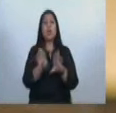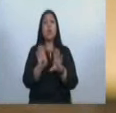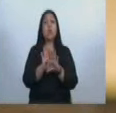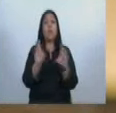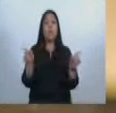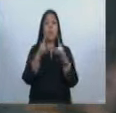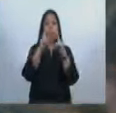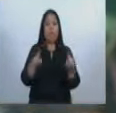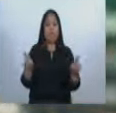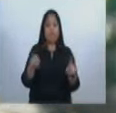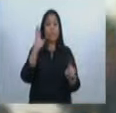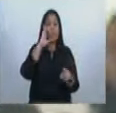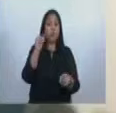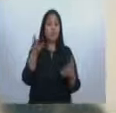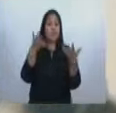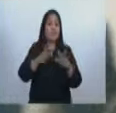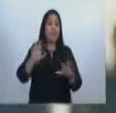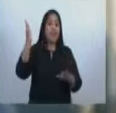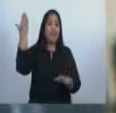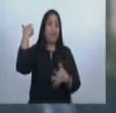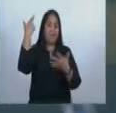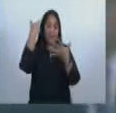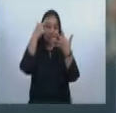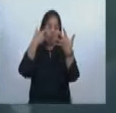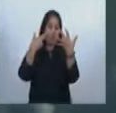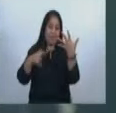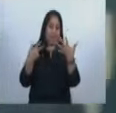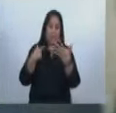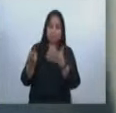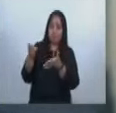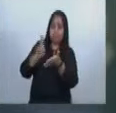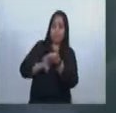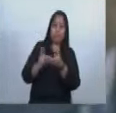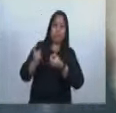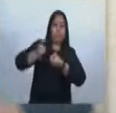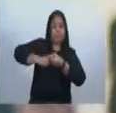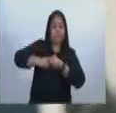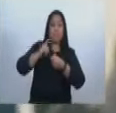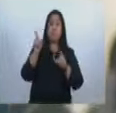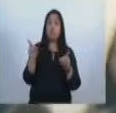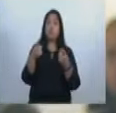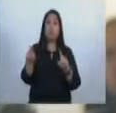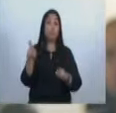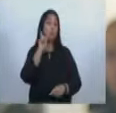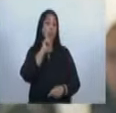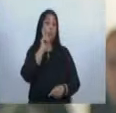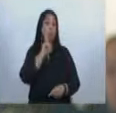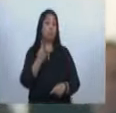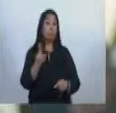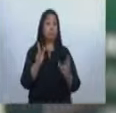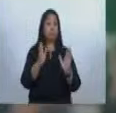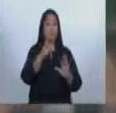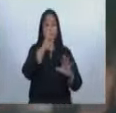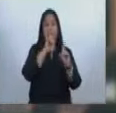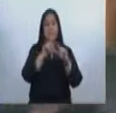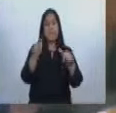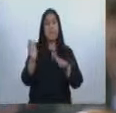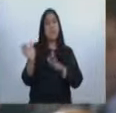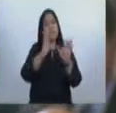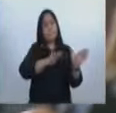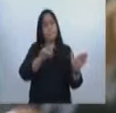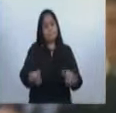sinfónica porque ya tuvieron los recursos para contratarlos y son músicos jóvenes y además ahora